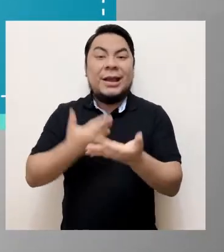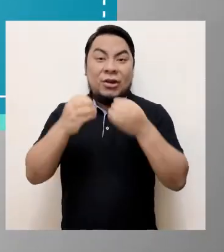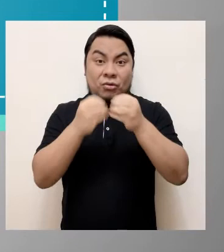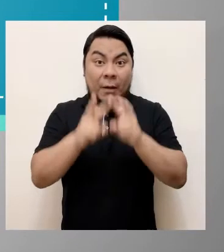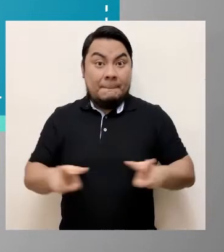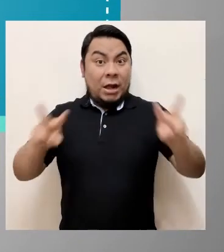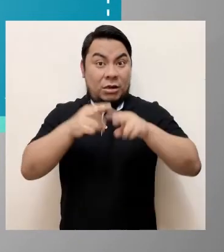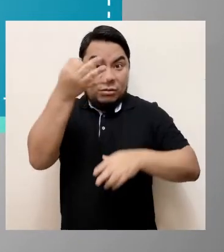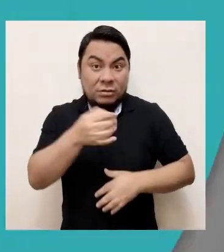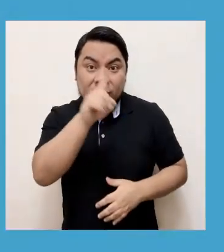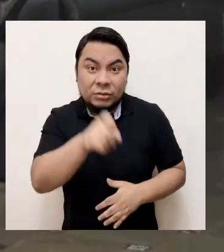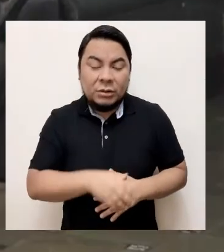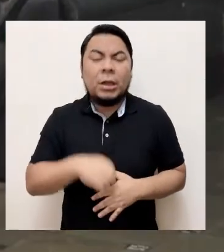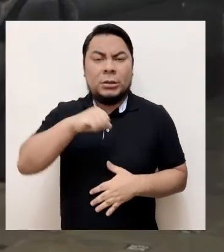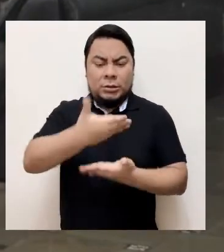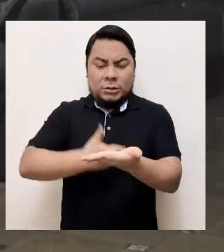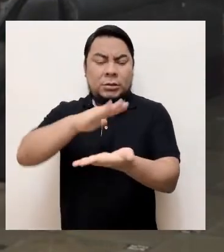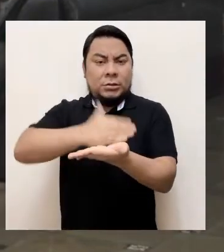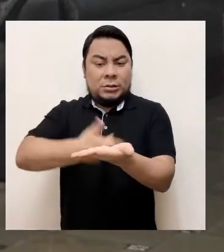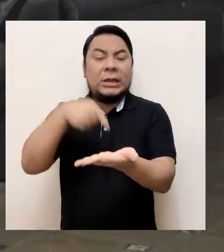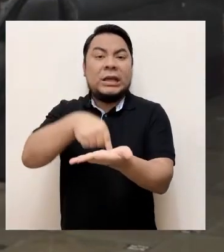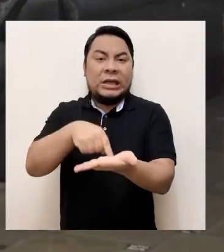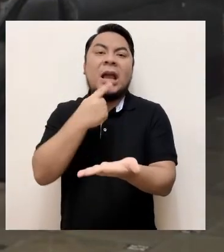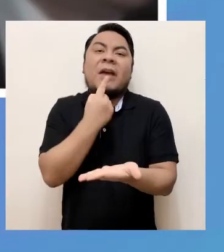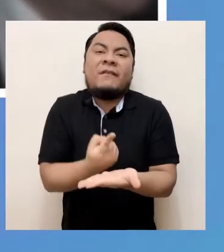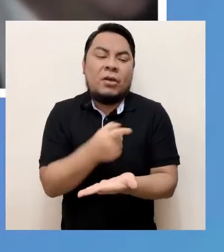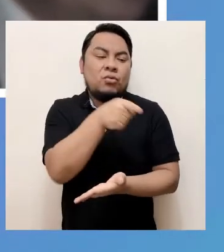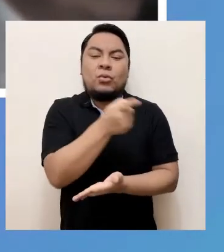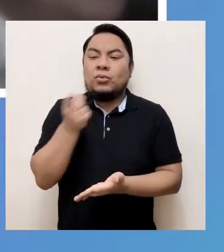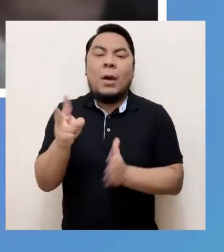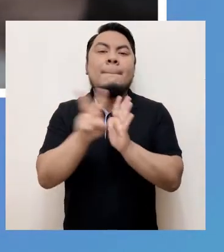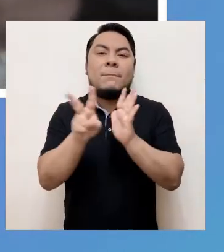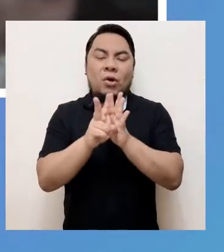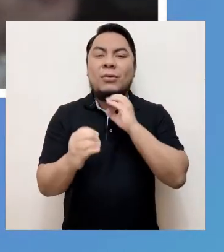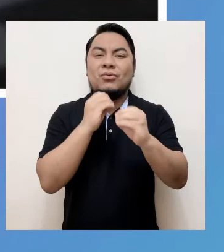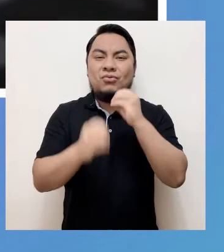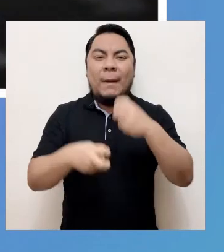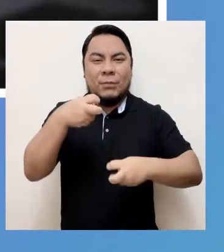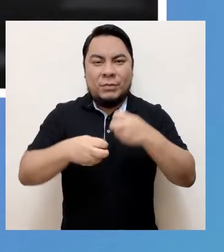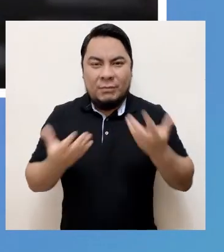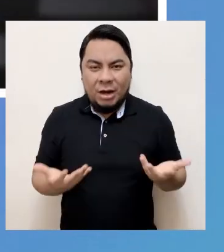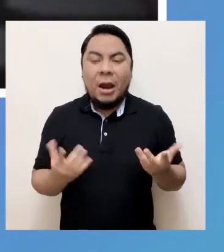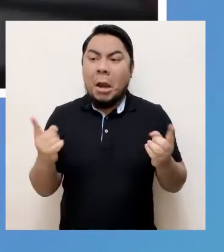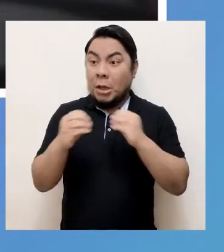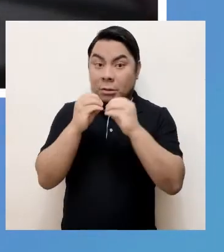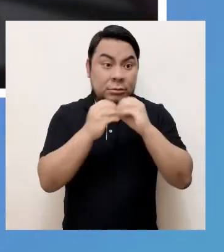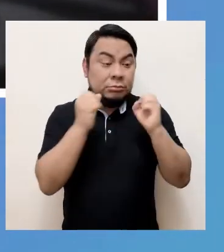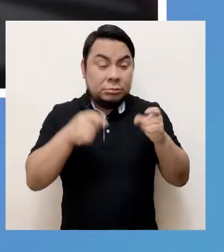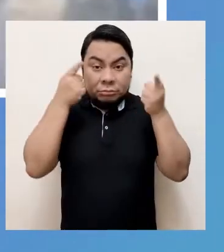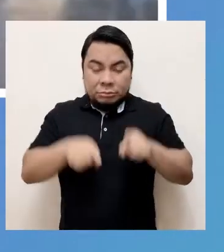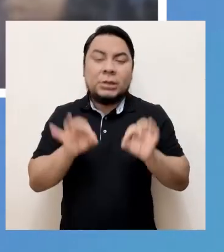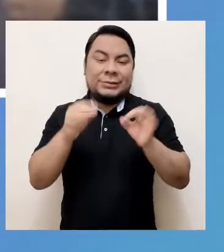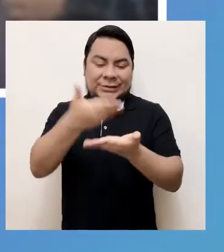de conciliación? Es un documento que expresa la manifestación de la voluntad de las partes, por lo tanto constituye un